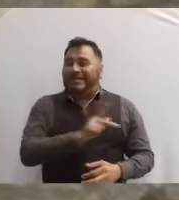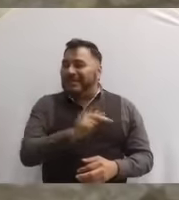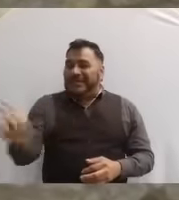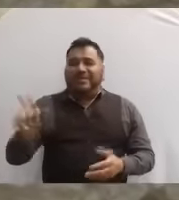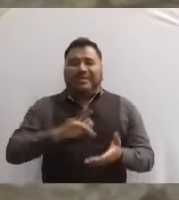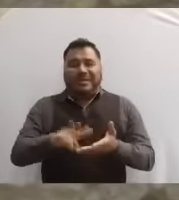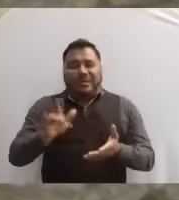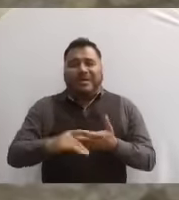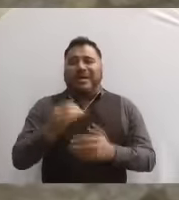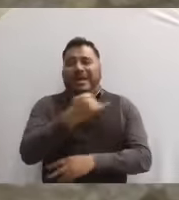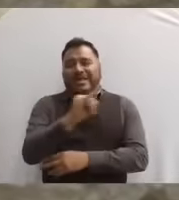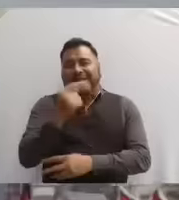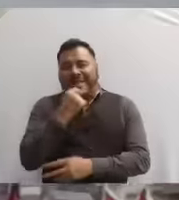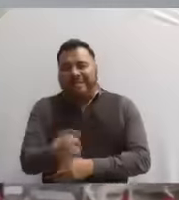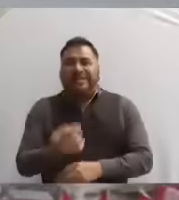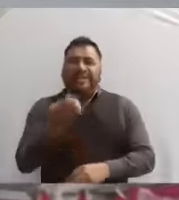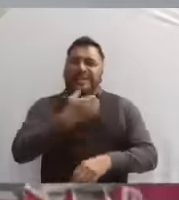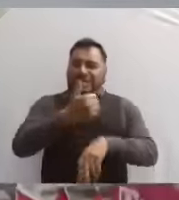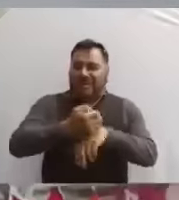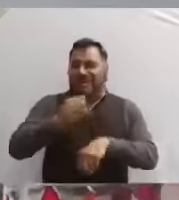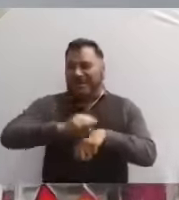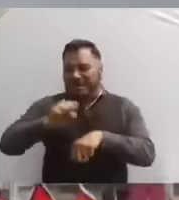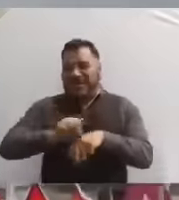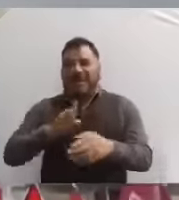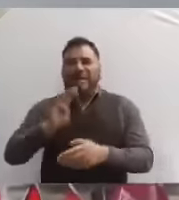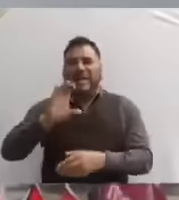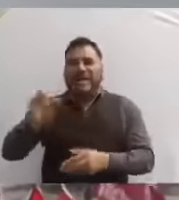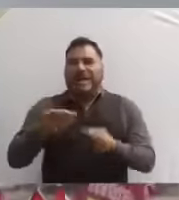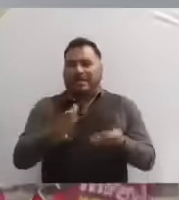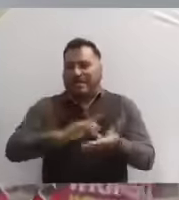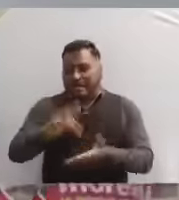de preescolar, primaria y secundaria con una beca?